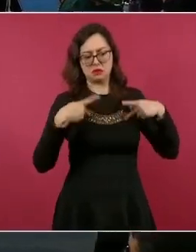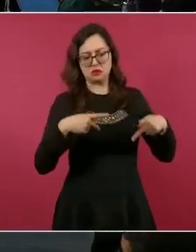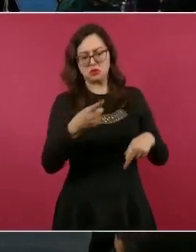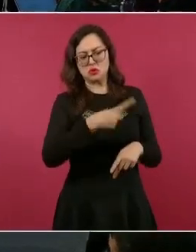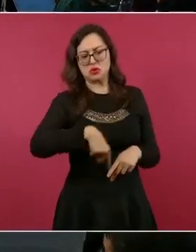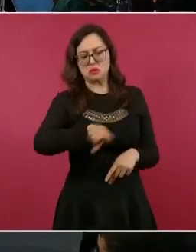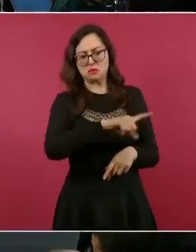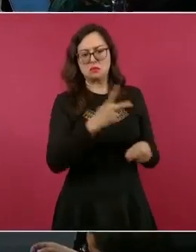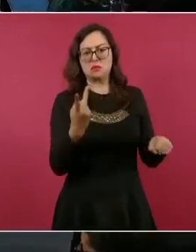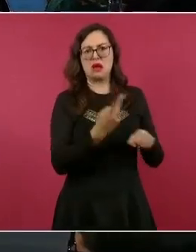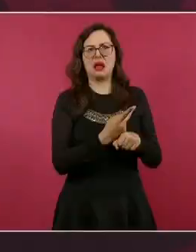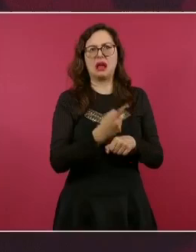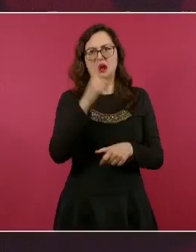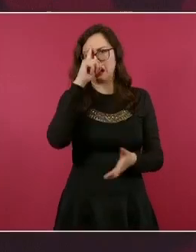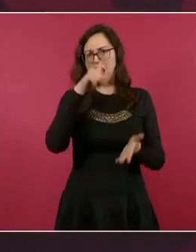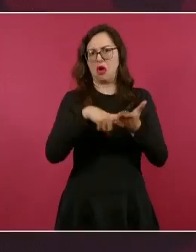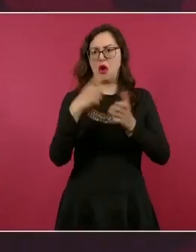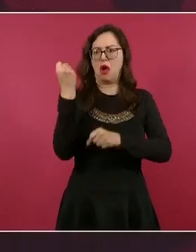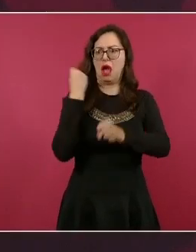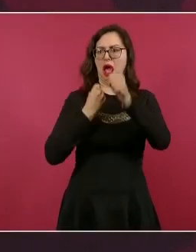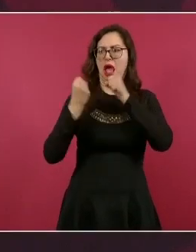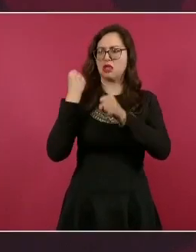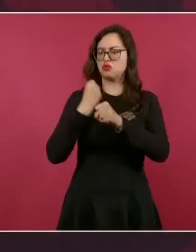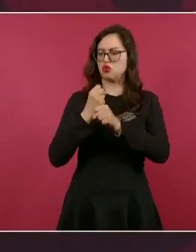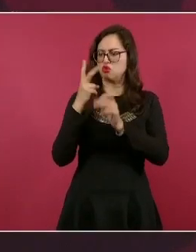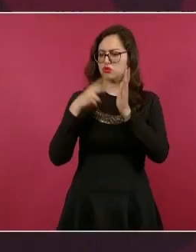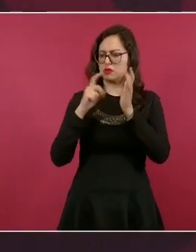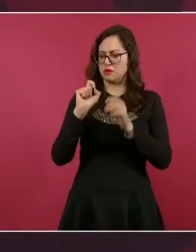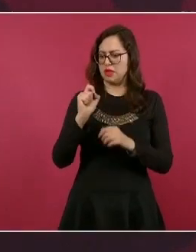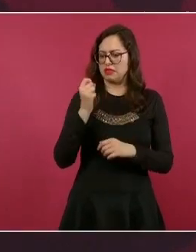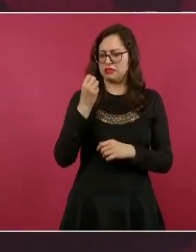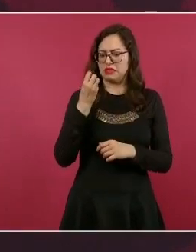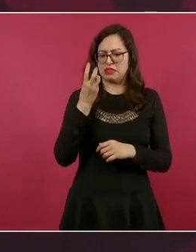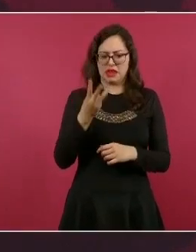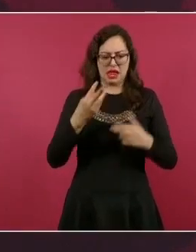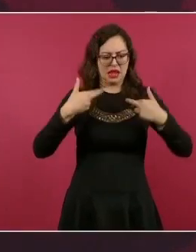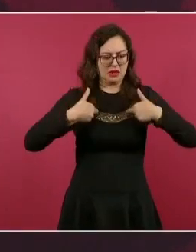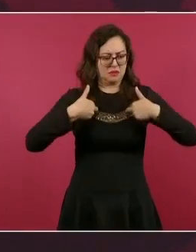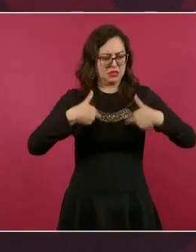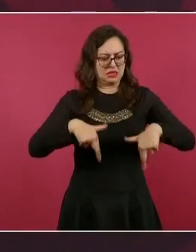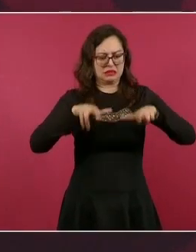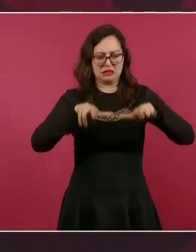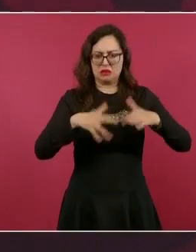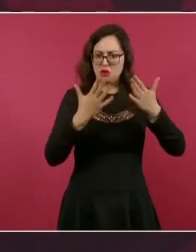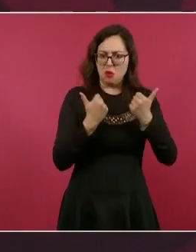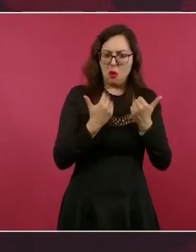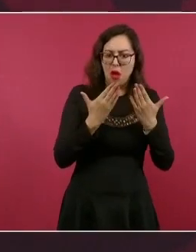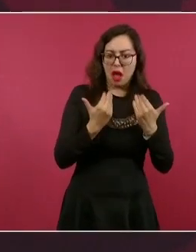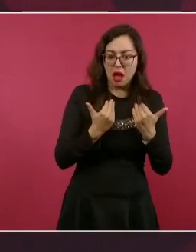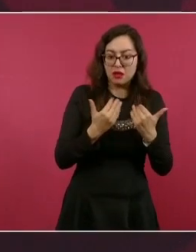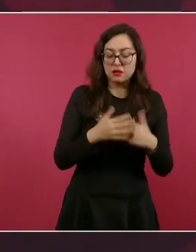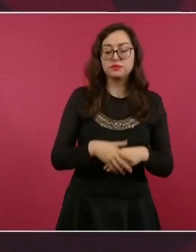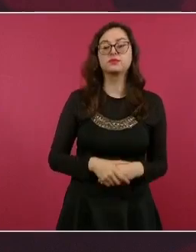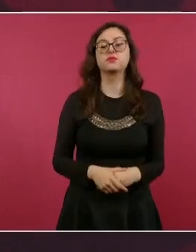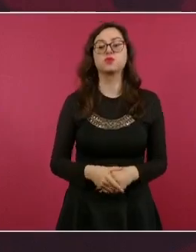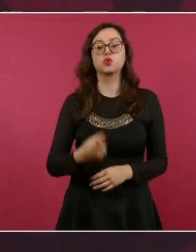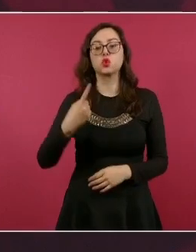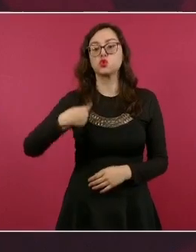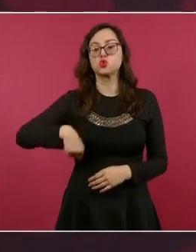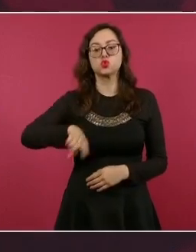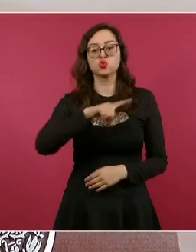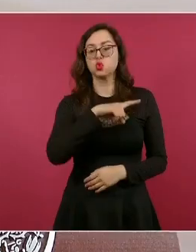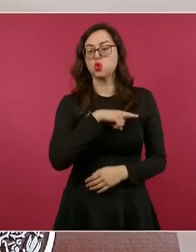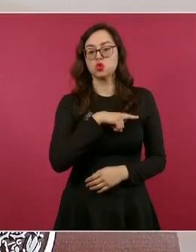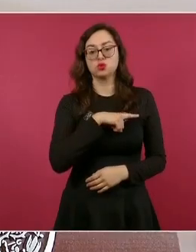había un embajador desde el 2023, no, había no, un no, y de la despacho. La instrucción fue que se les